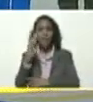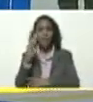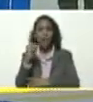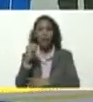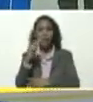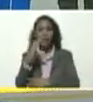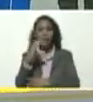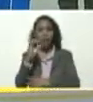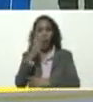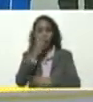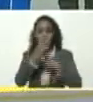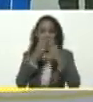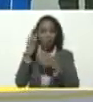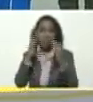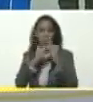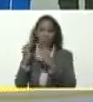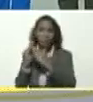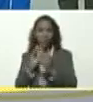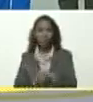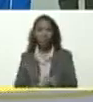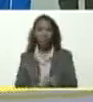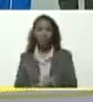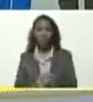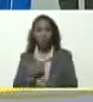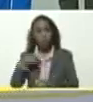visita casa por casa. Creo que